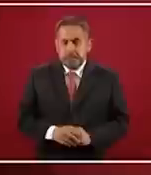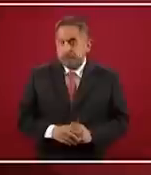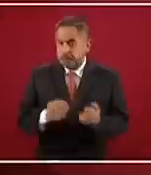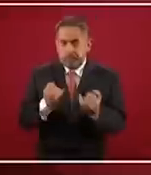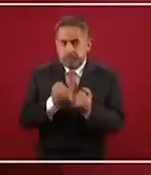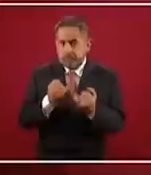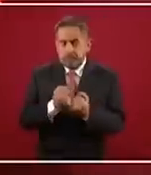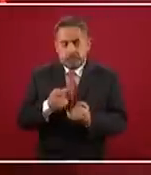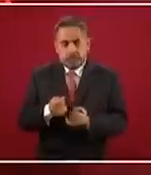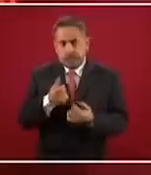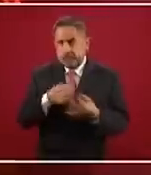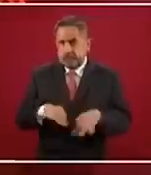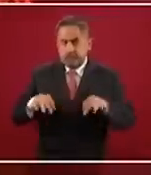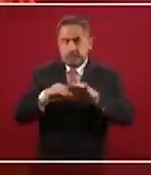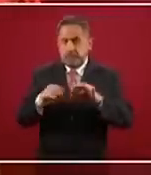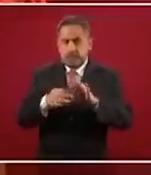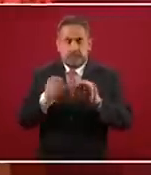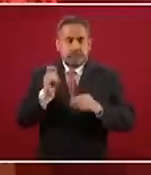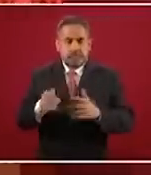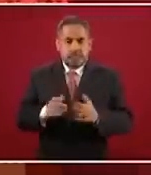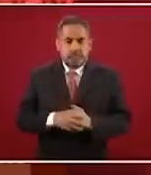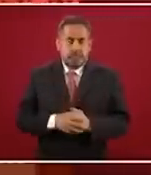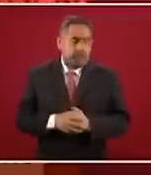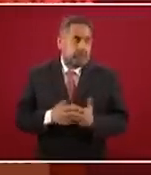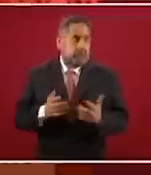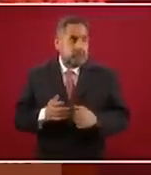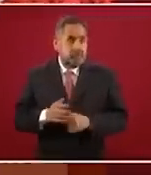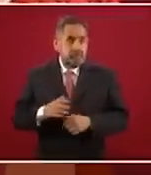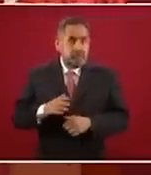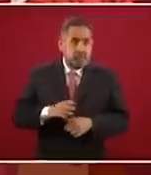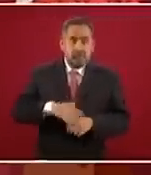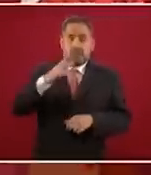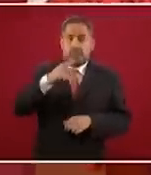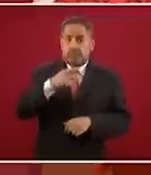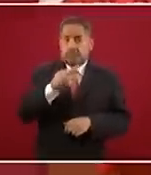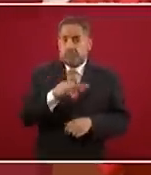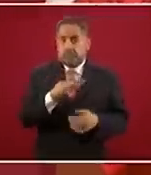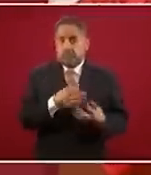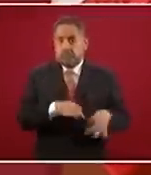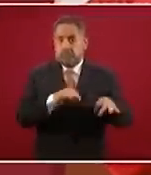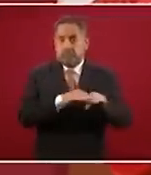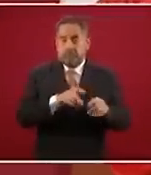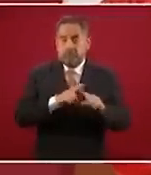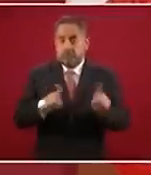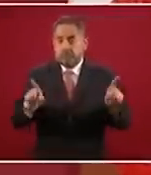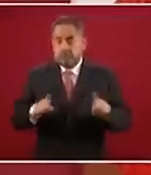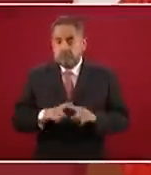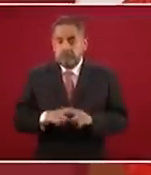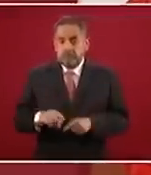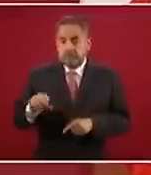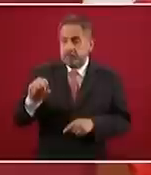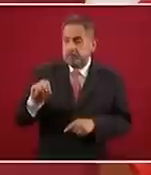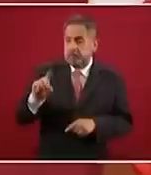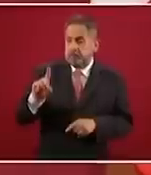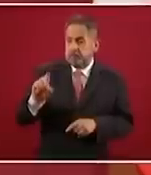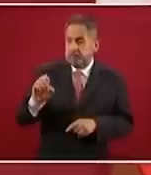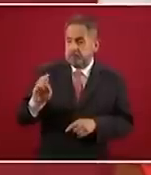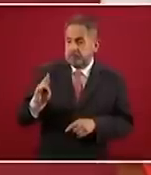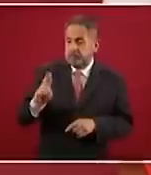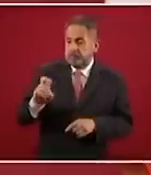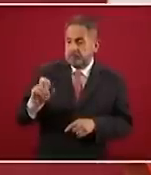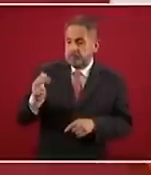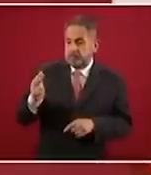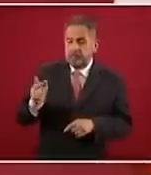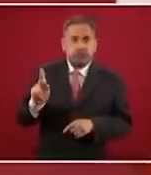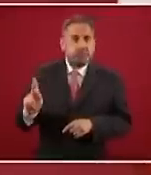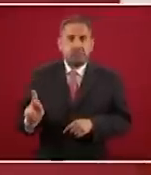trascendencia o posiblemente más que el caso de Odebrecht.